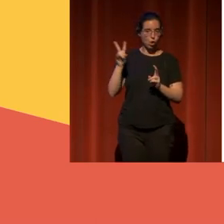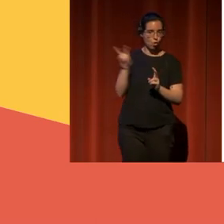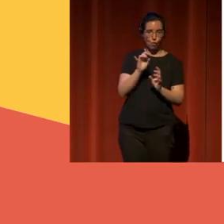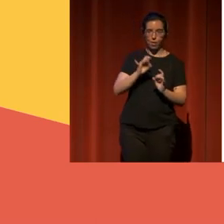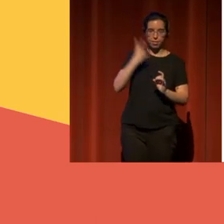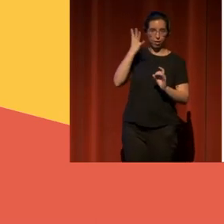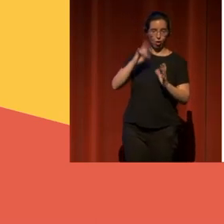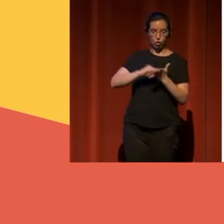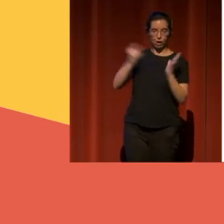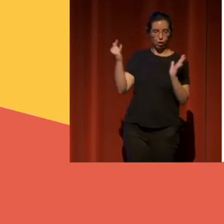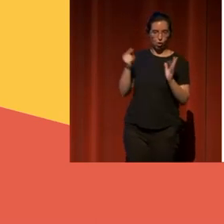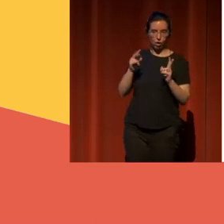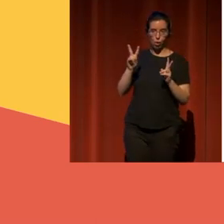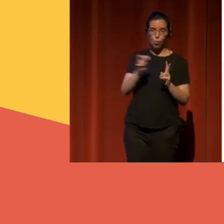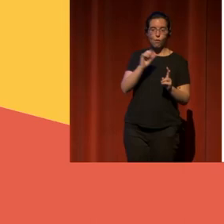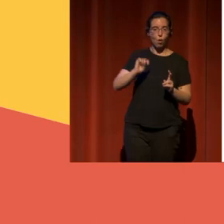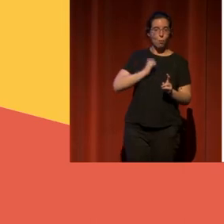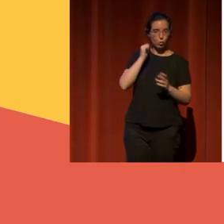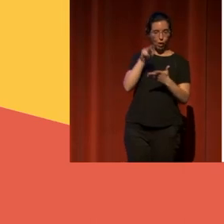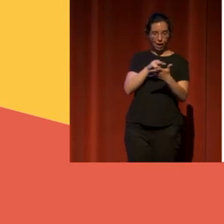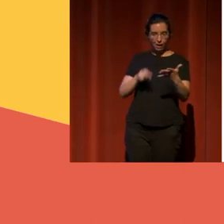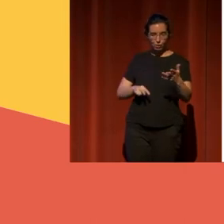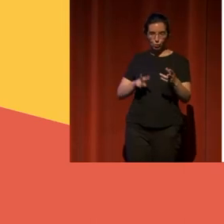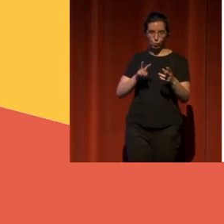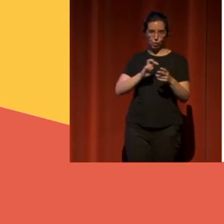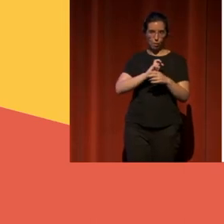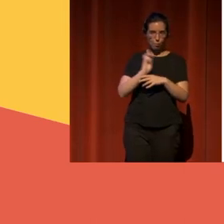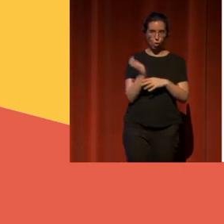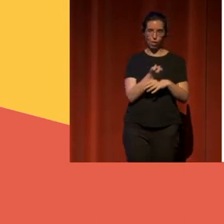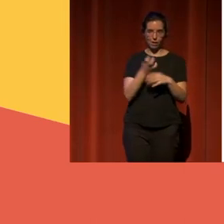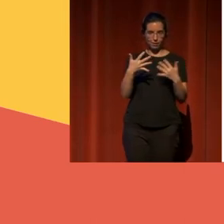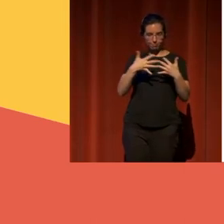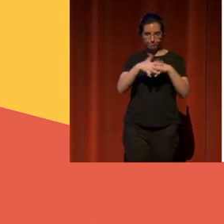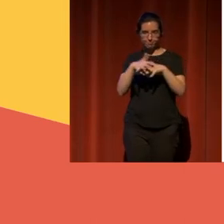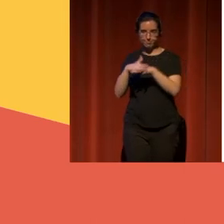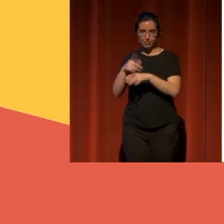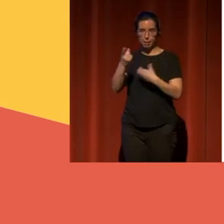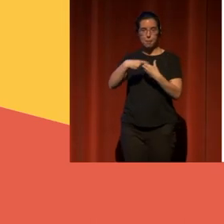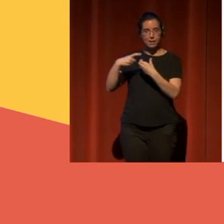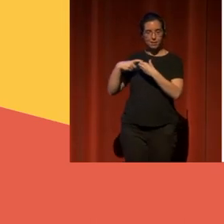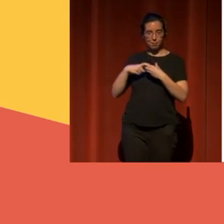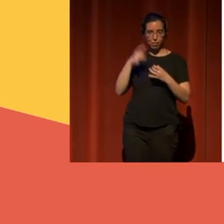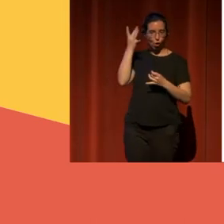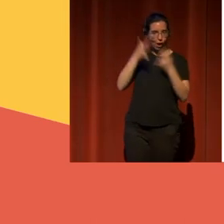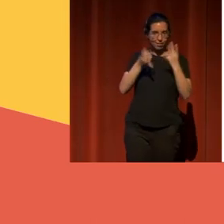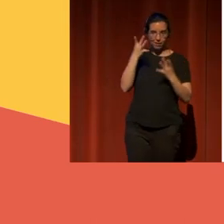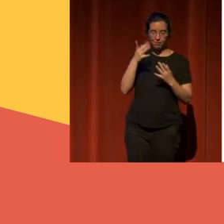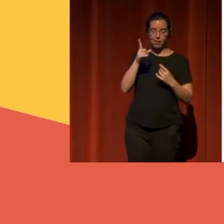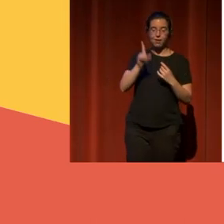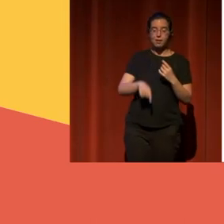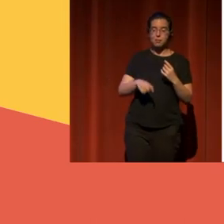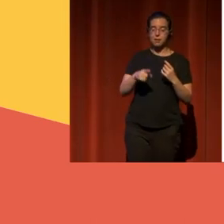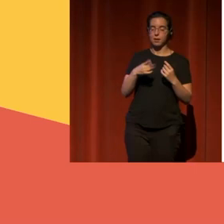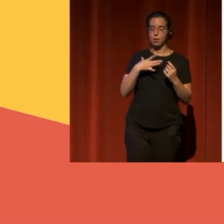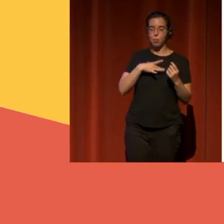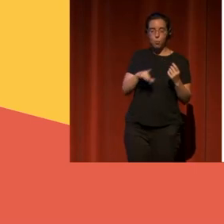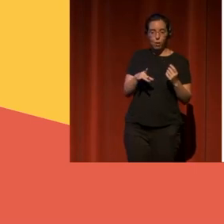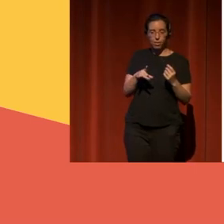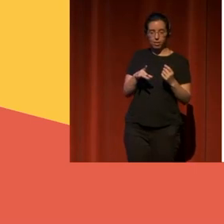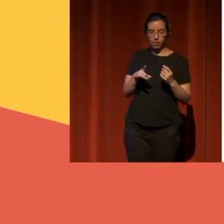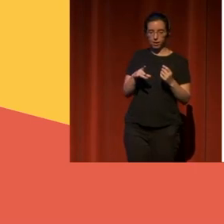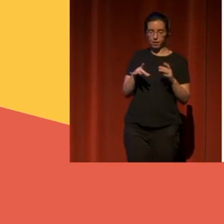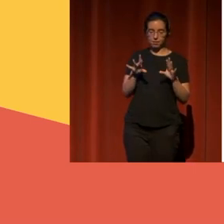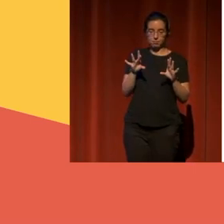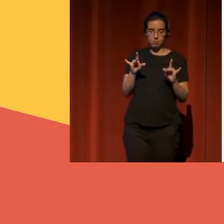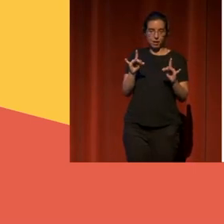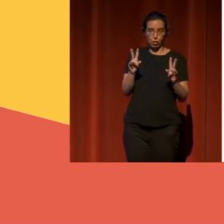nuevas oportunidades para la lectura en relación con la multimodalidad y la participación creativa. Y bueno, la posibilidad de explorar un territorio